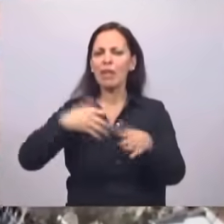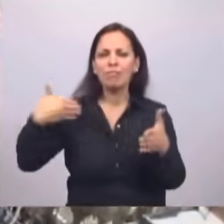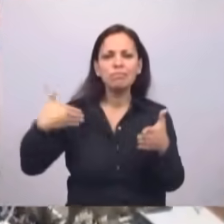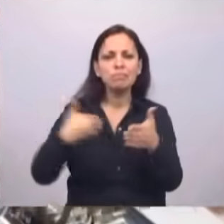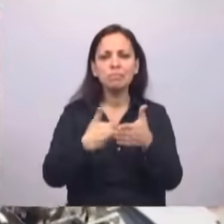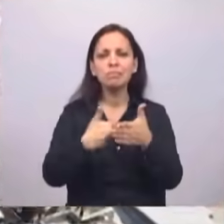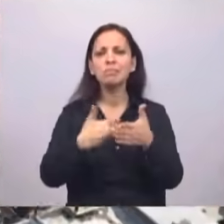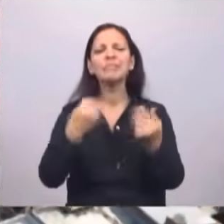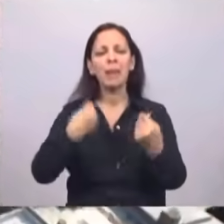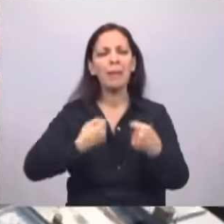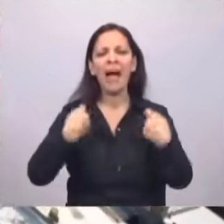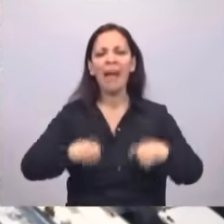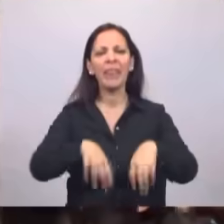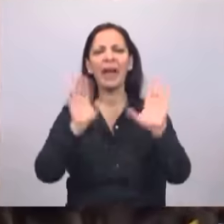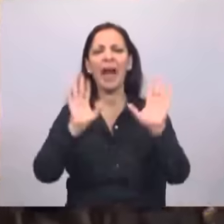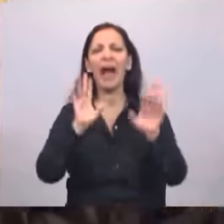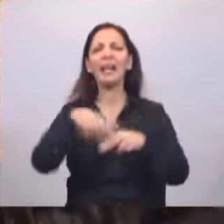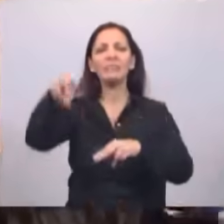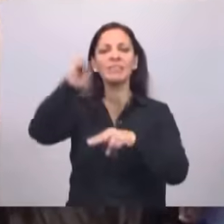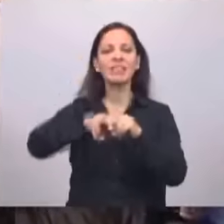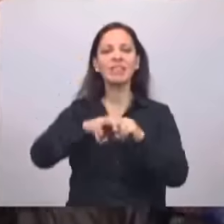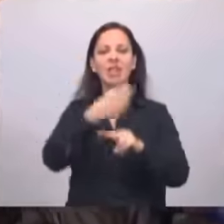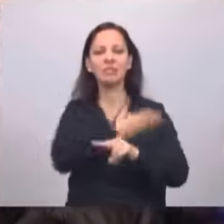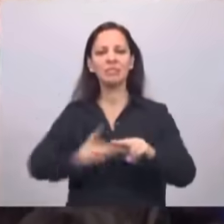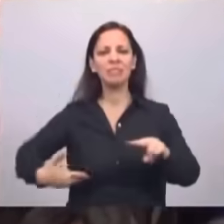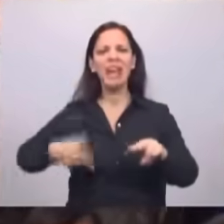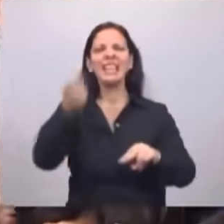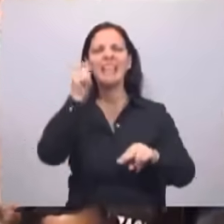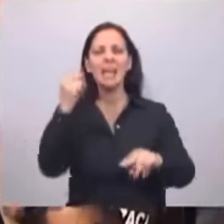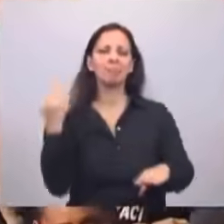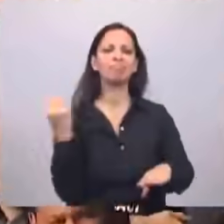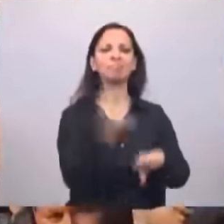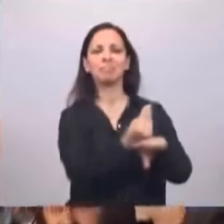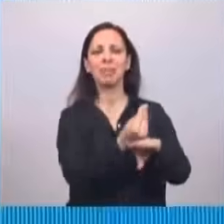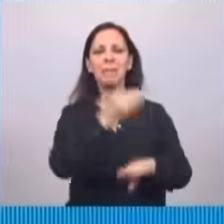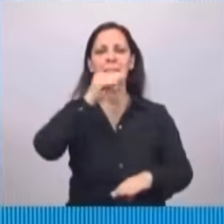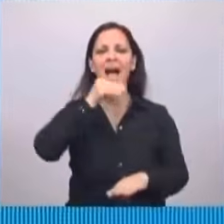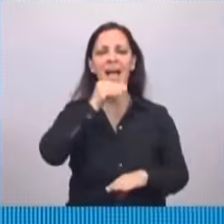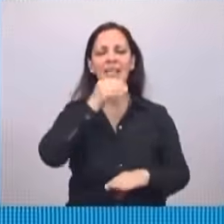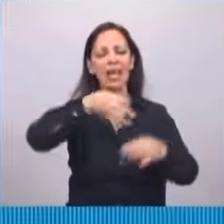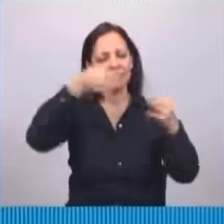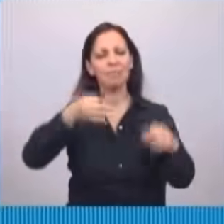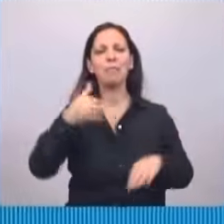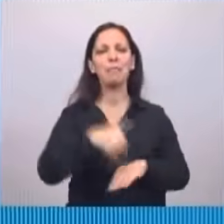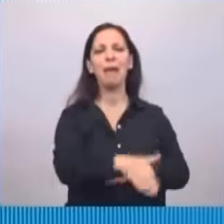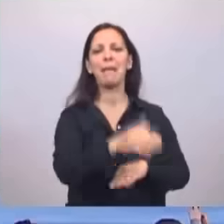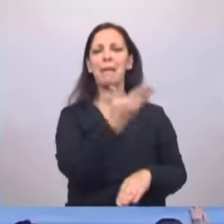dejar en el sillón de Rivadavia Sergio Massa como próximo presidente.